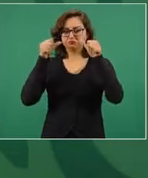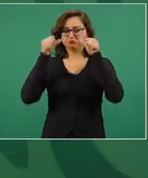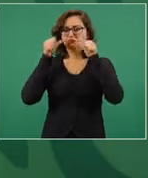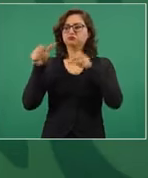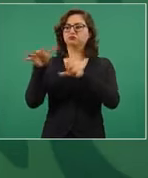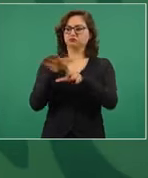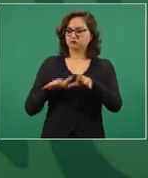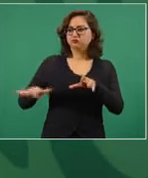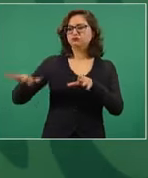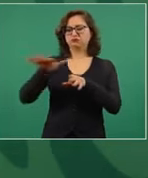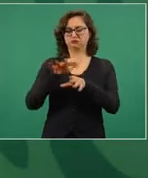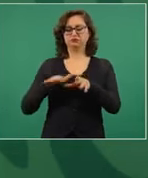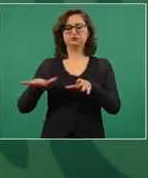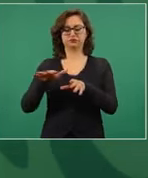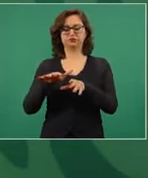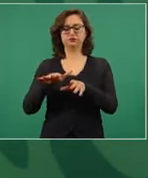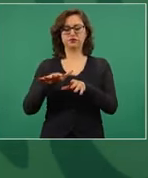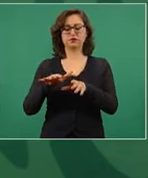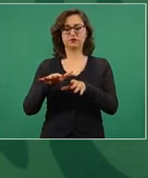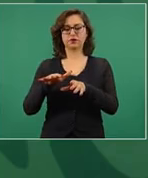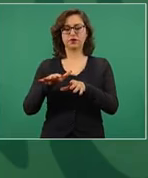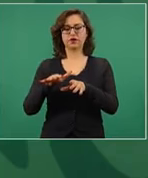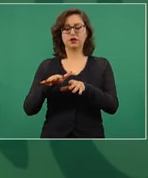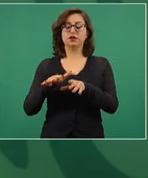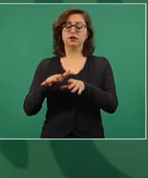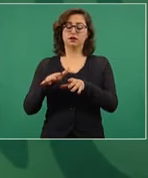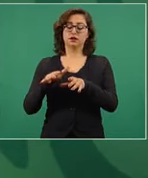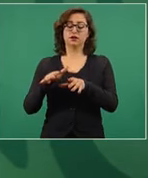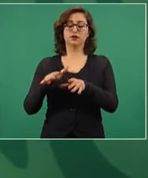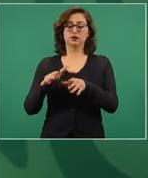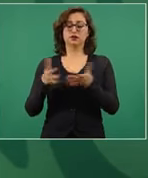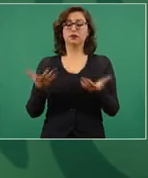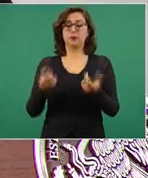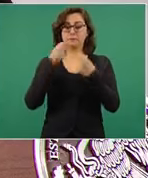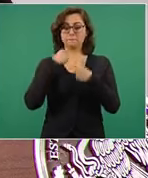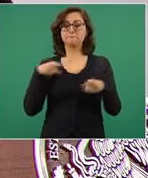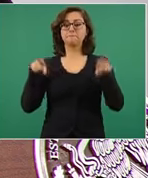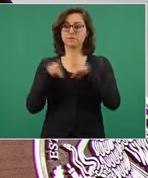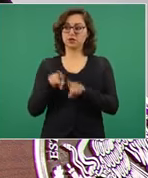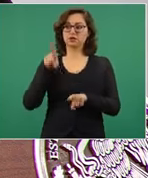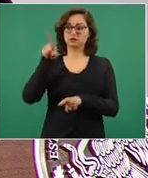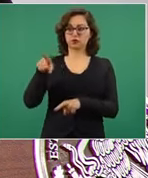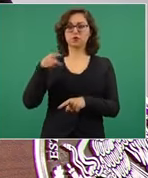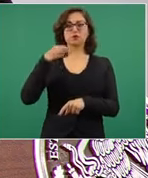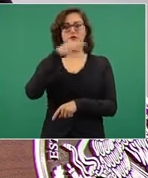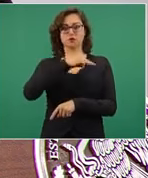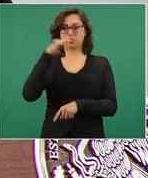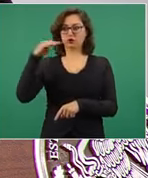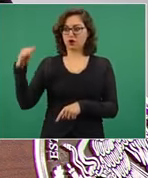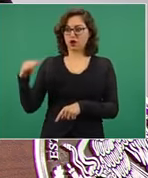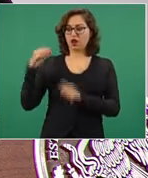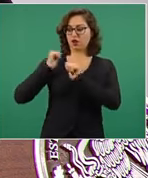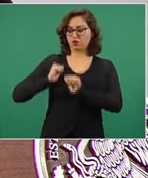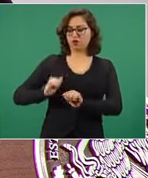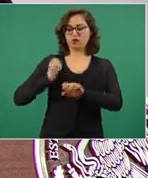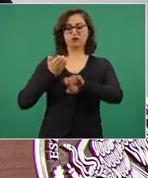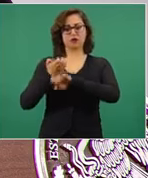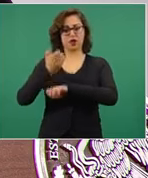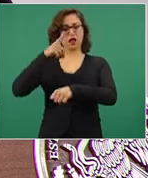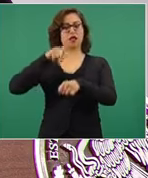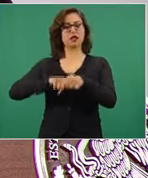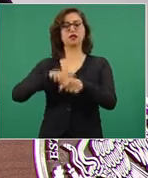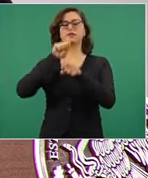zona. Evidentemente, también el gobierno del estado está haciendo diferentes acciones en